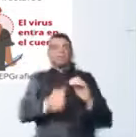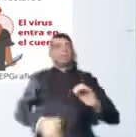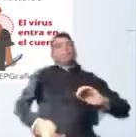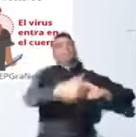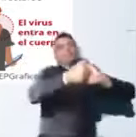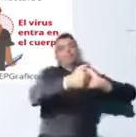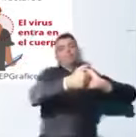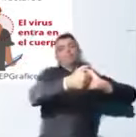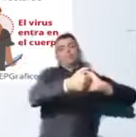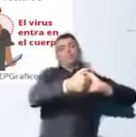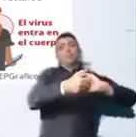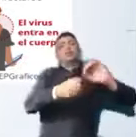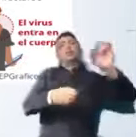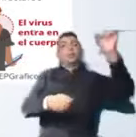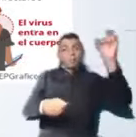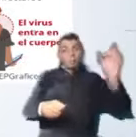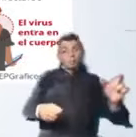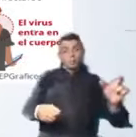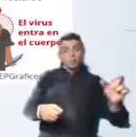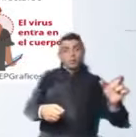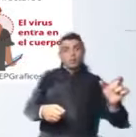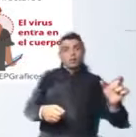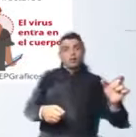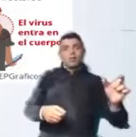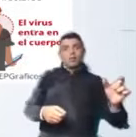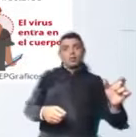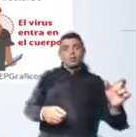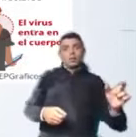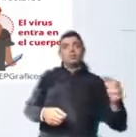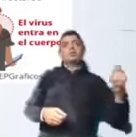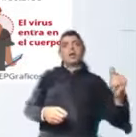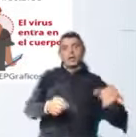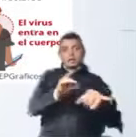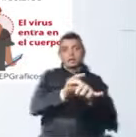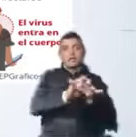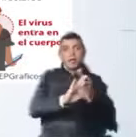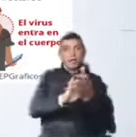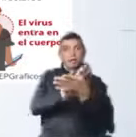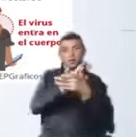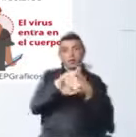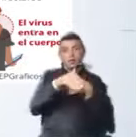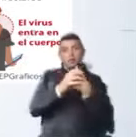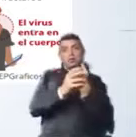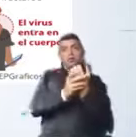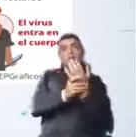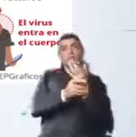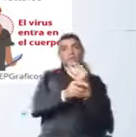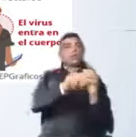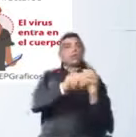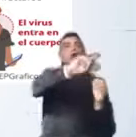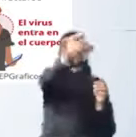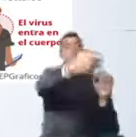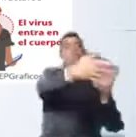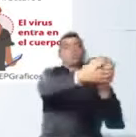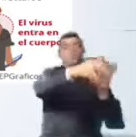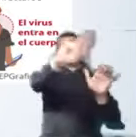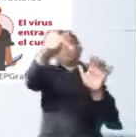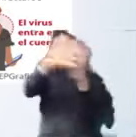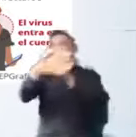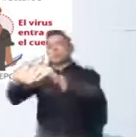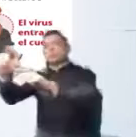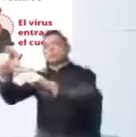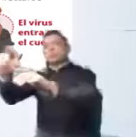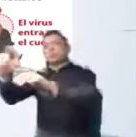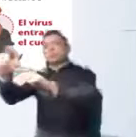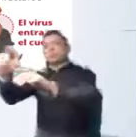pero esta nueva persona tiene el virus en la mano y puede pasarlo, o si él, hacemos lo mismo, se rasca, se pasa las